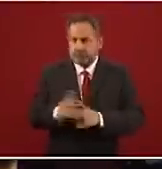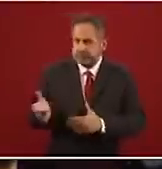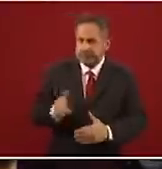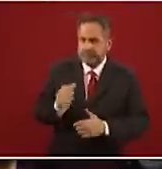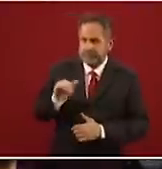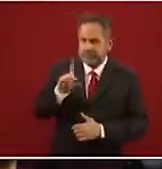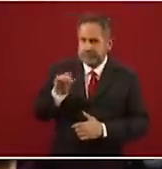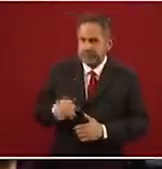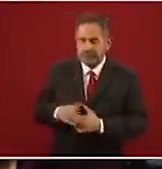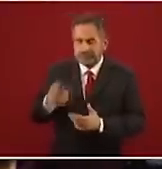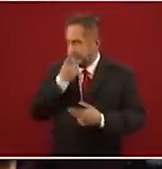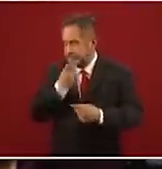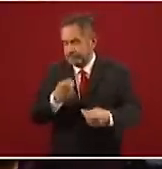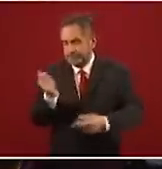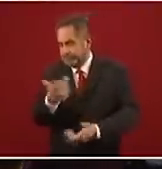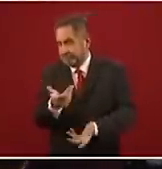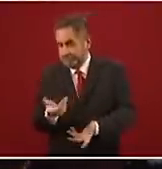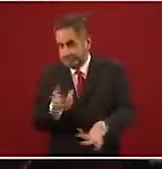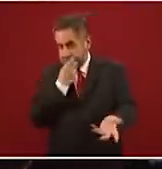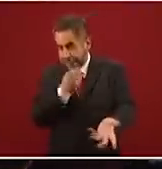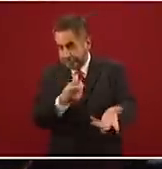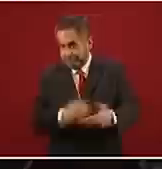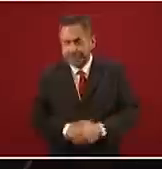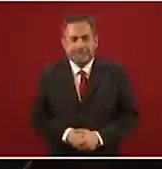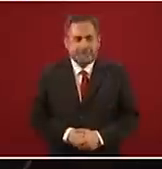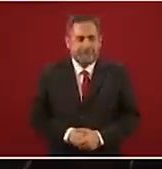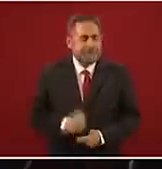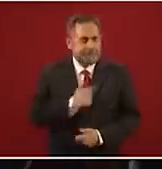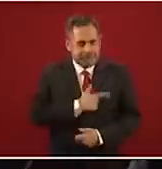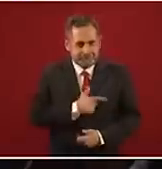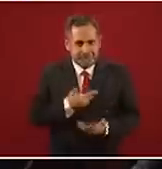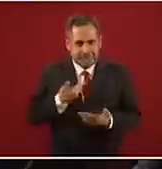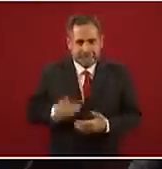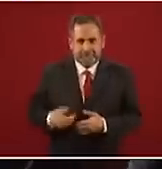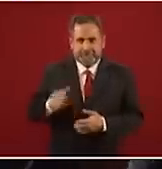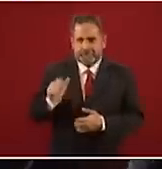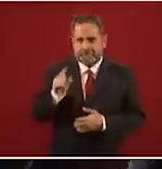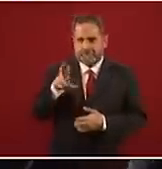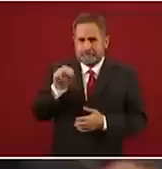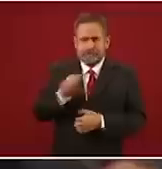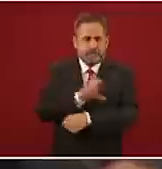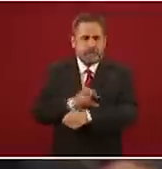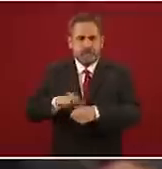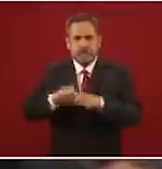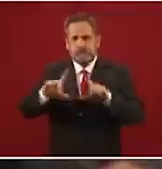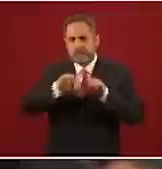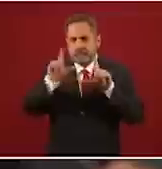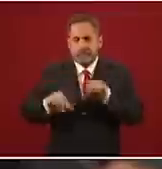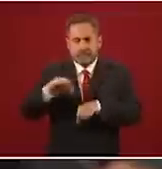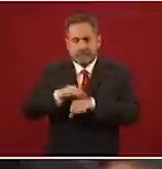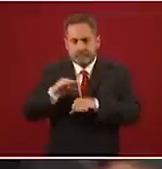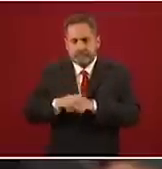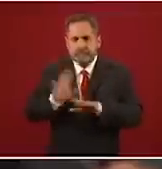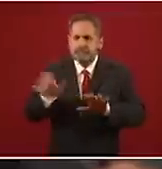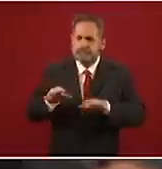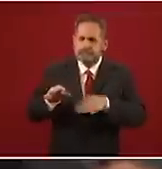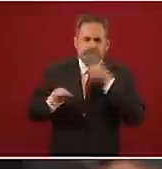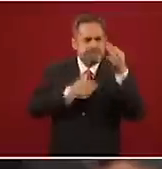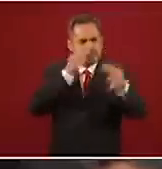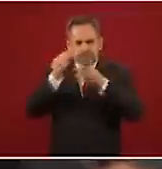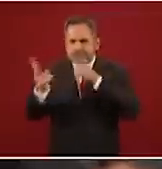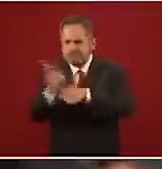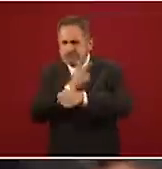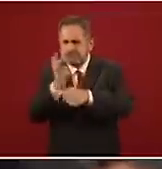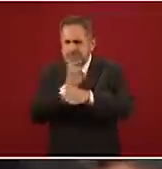¿qué puedes decir? Mucho gusto, yo soy Alejandro Schwartz Pérez, soy el coordinador nacional médico. Hemos lanzado una